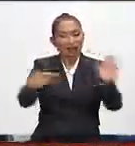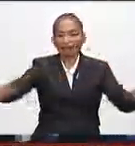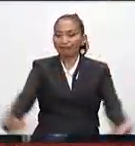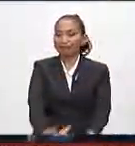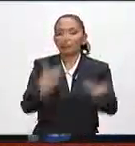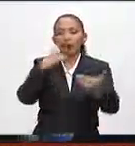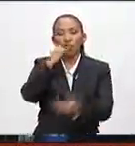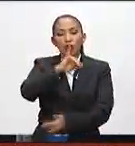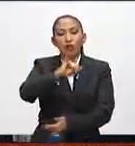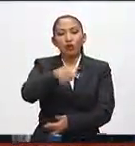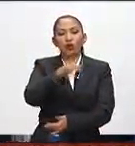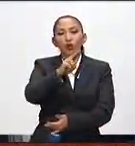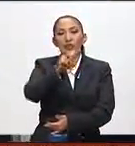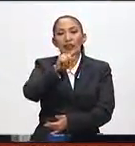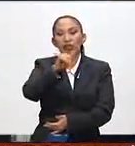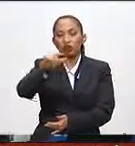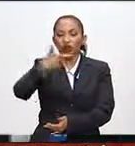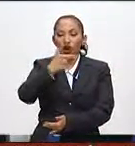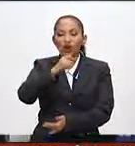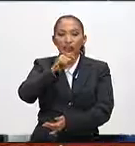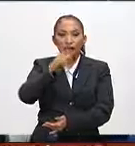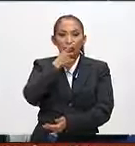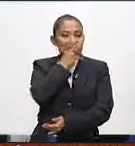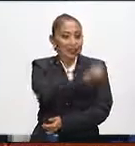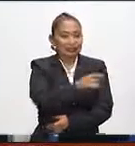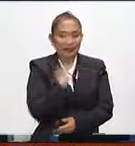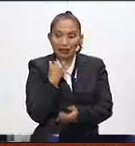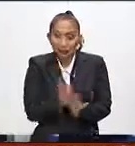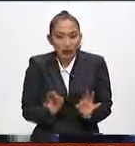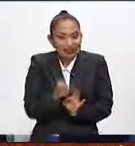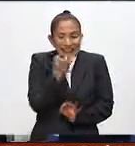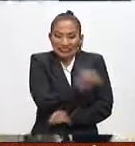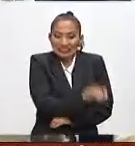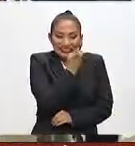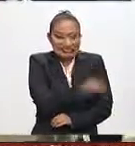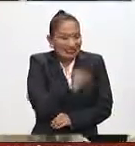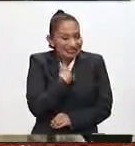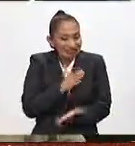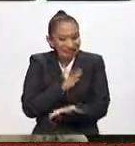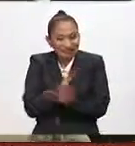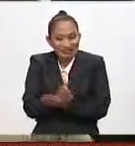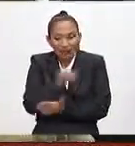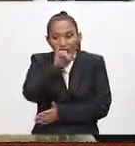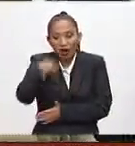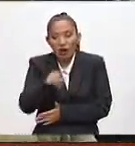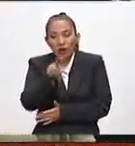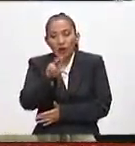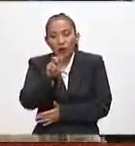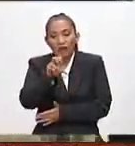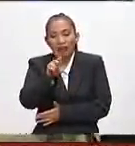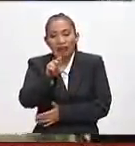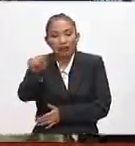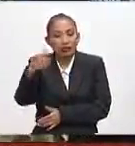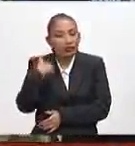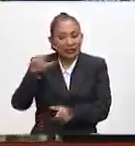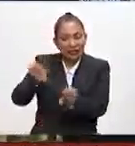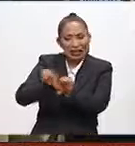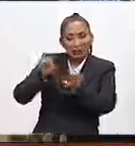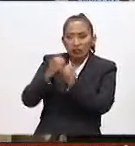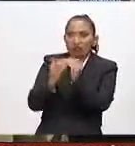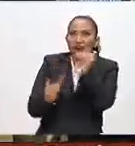Juventus. Gonzalo, bueno, pues habló de que es lo más importante para él llegar a la Juve, un equipo que es para algunos el